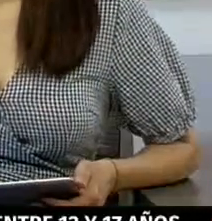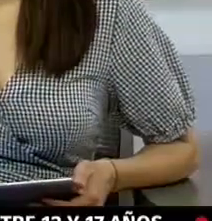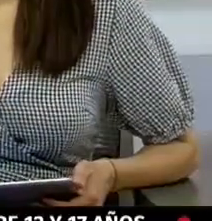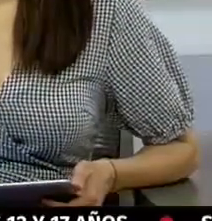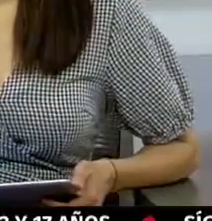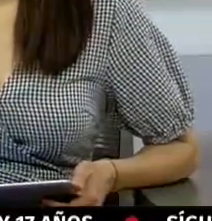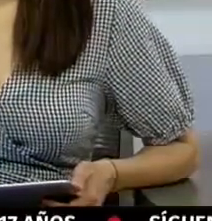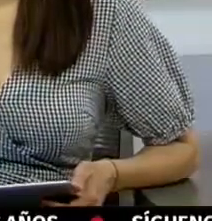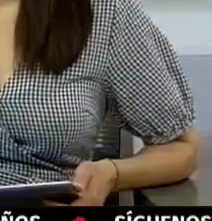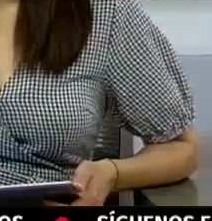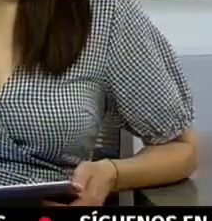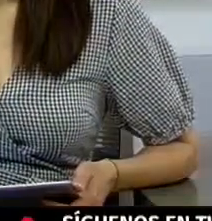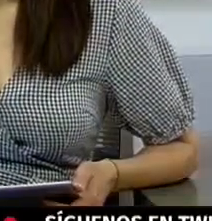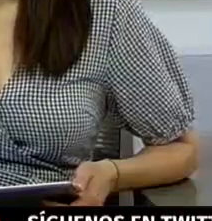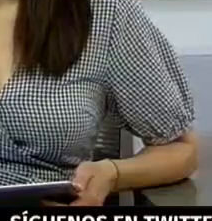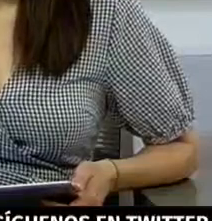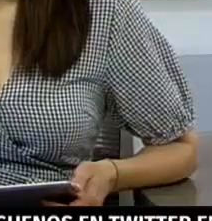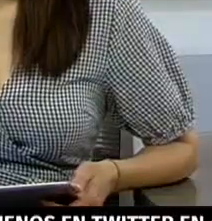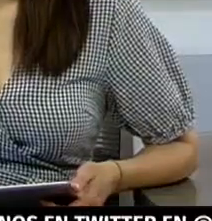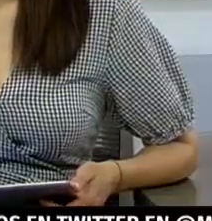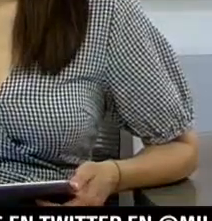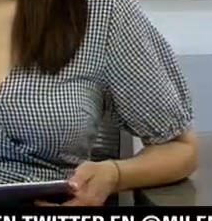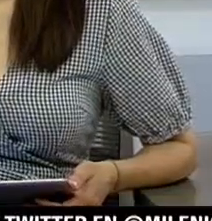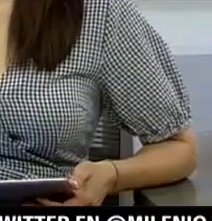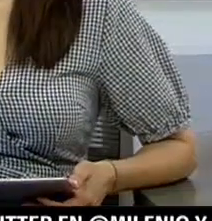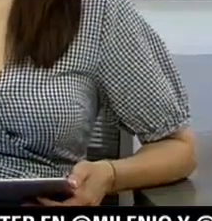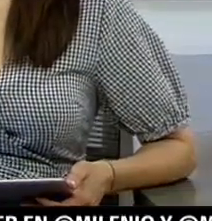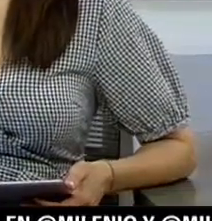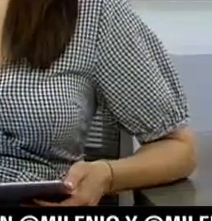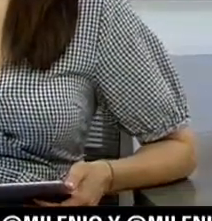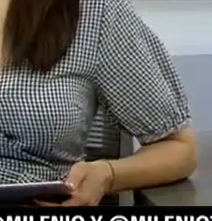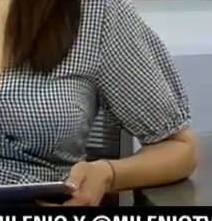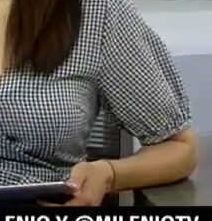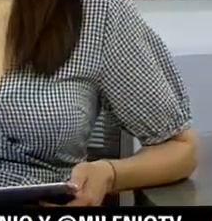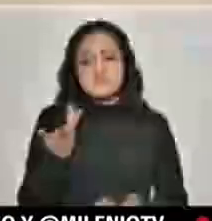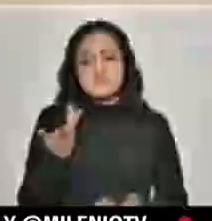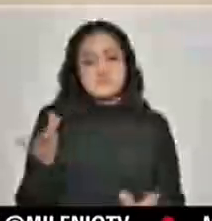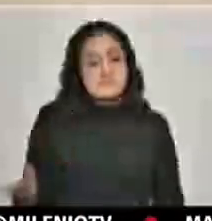esa conducta ha sido confirmada por gente que colaboró durante su gobierno.